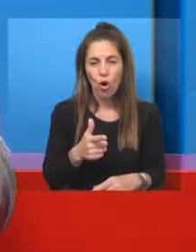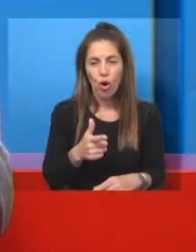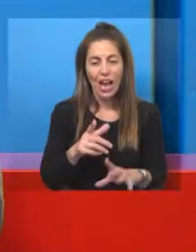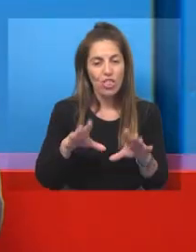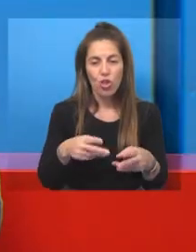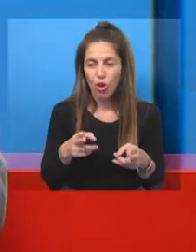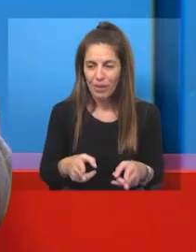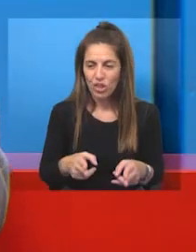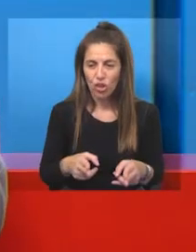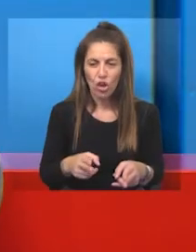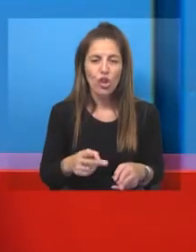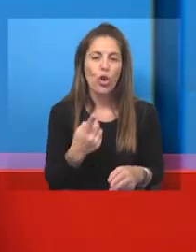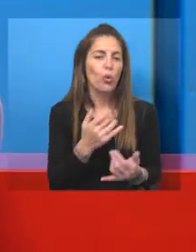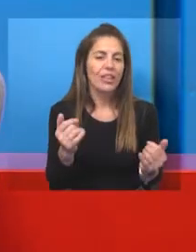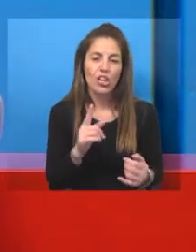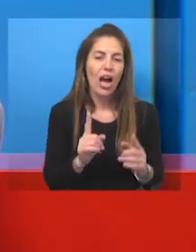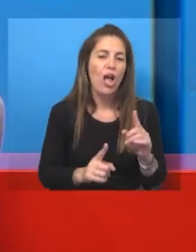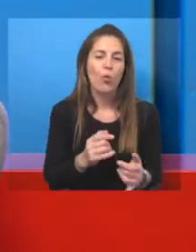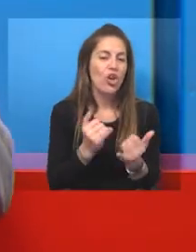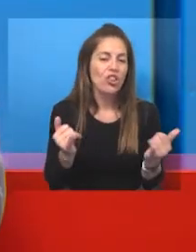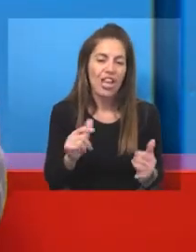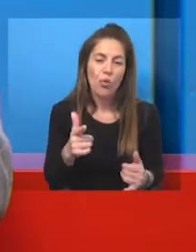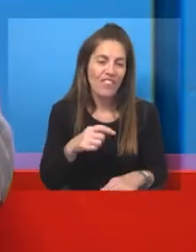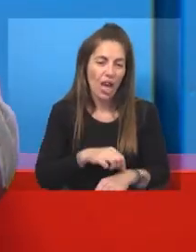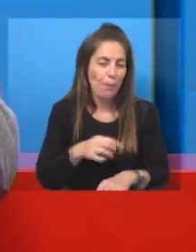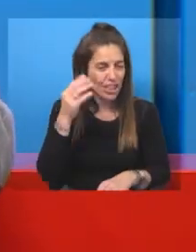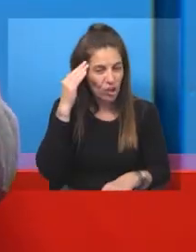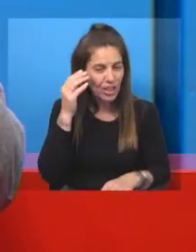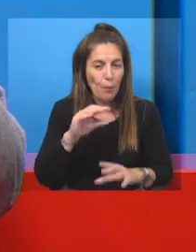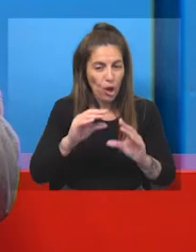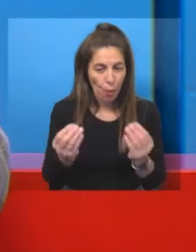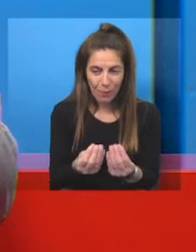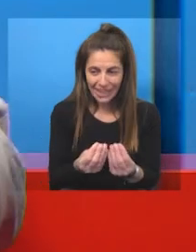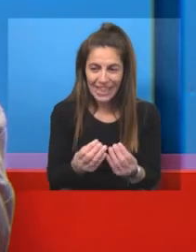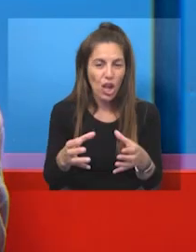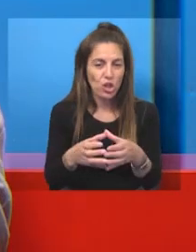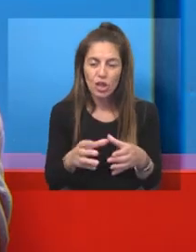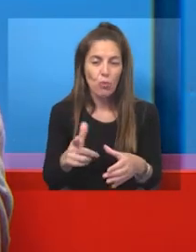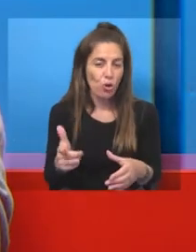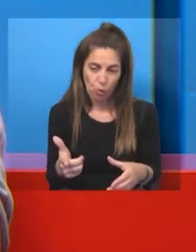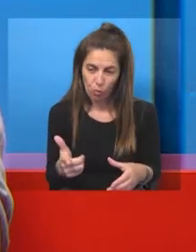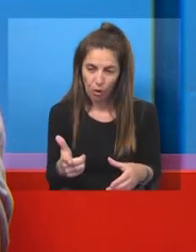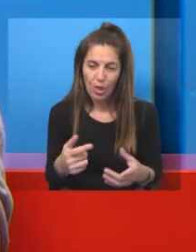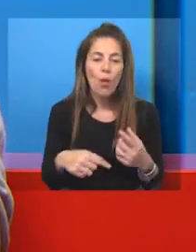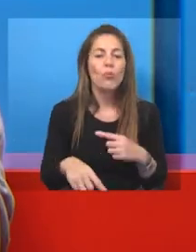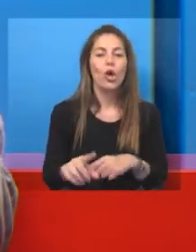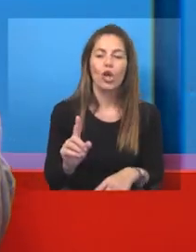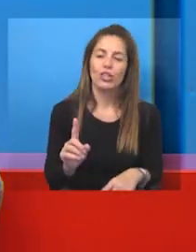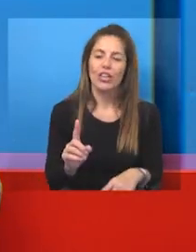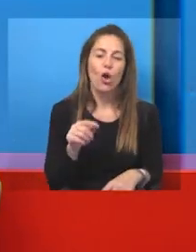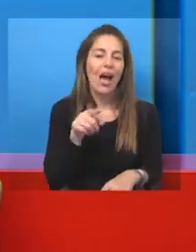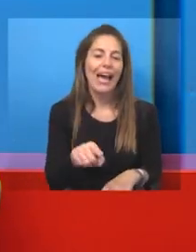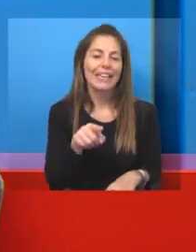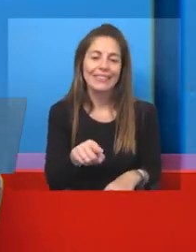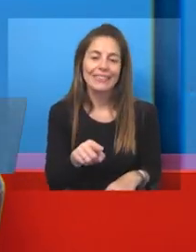periodo no estoy hablando de un día algunos días no había psiquiatra pero cobertura completa de los equipos no hubo por lo tanto eh allí